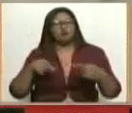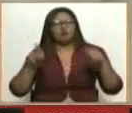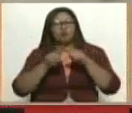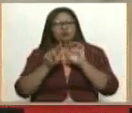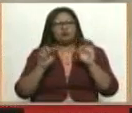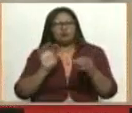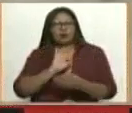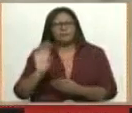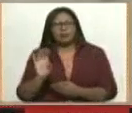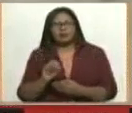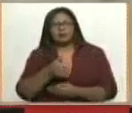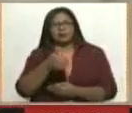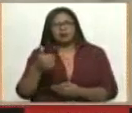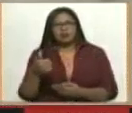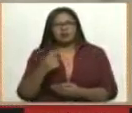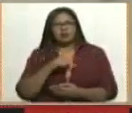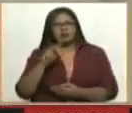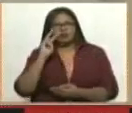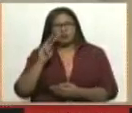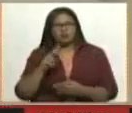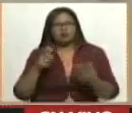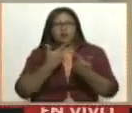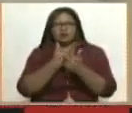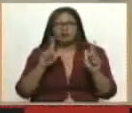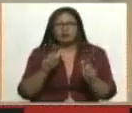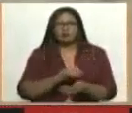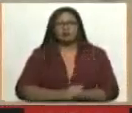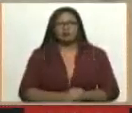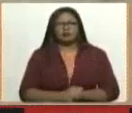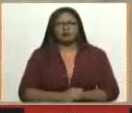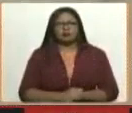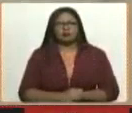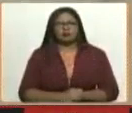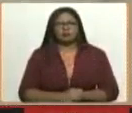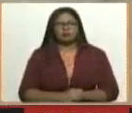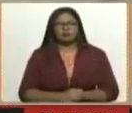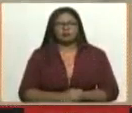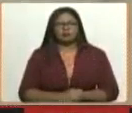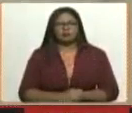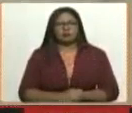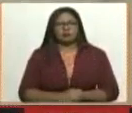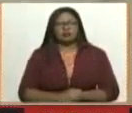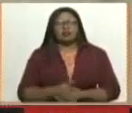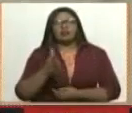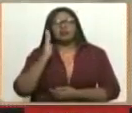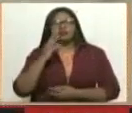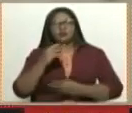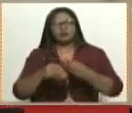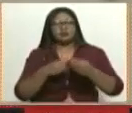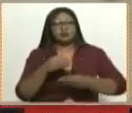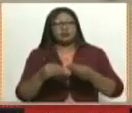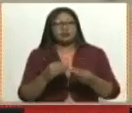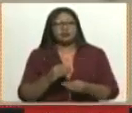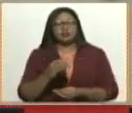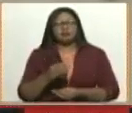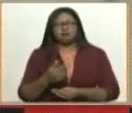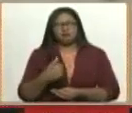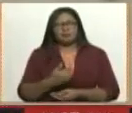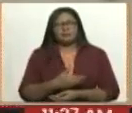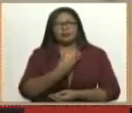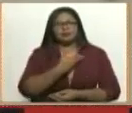la patria forjada por nuestros libertadores. Suscriben esta declaración Pedro